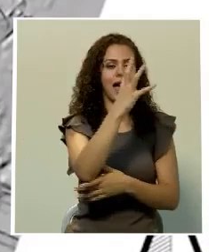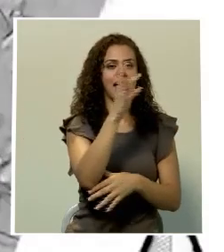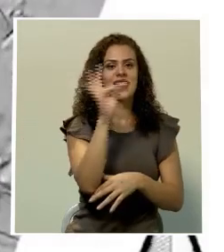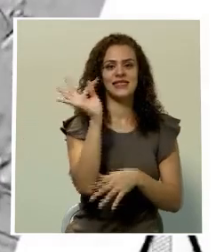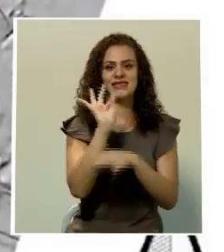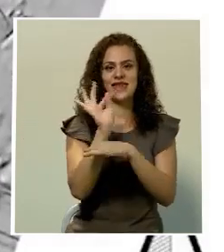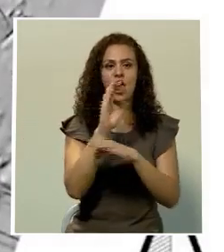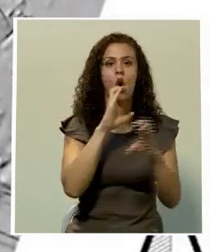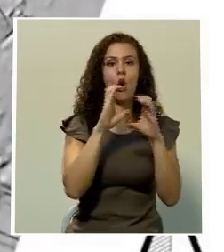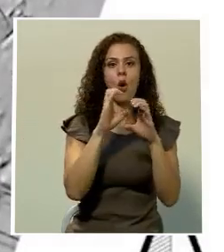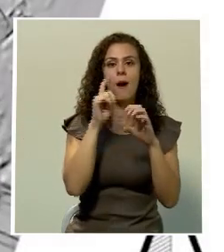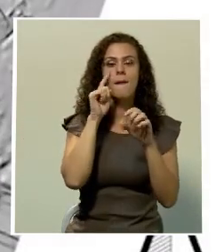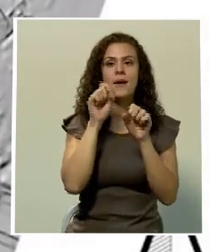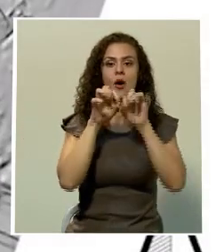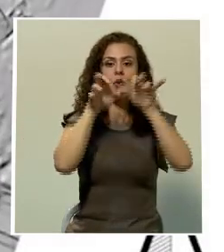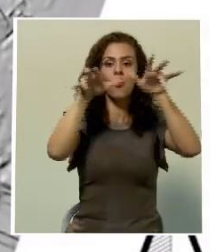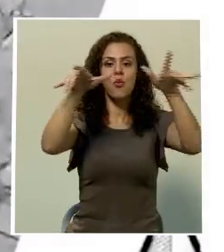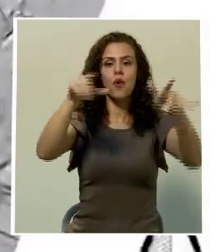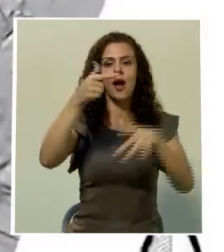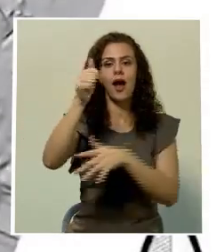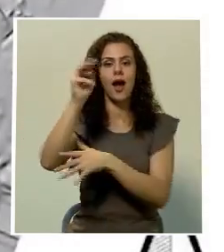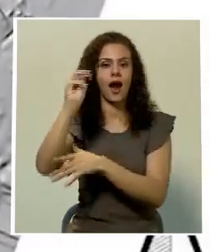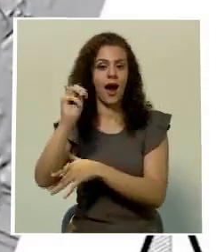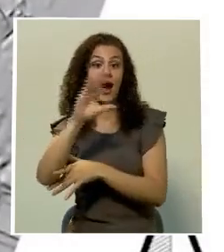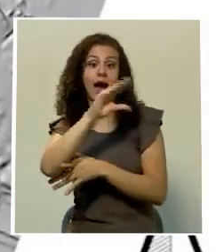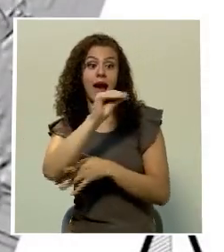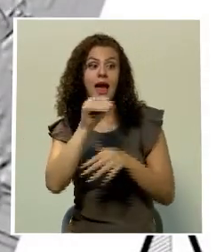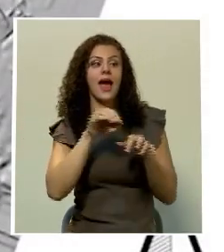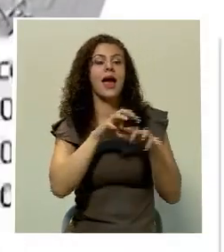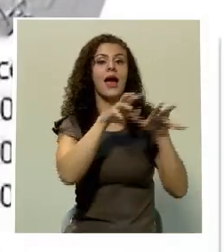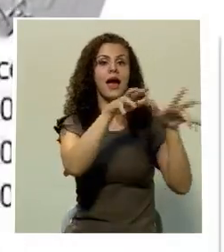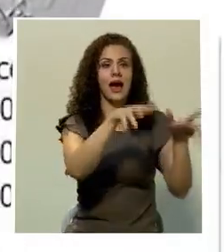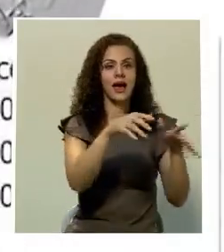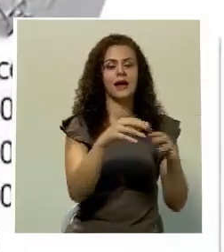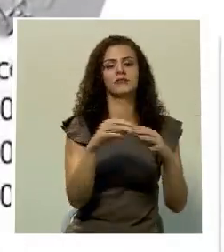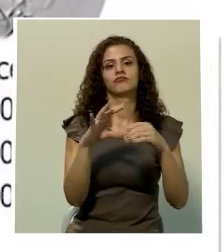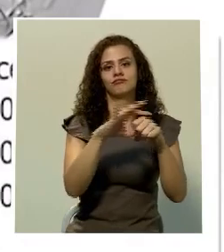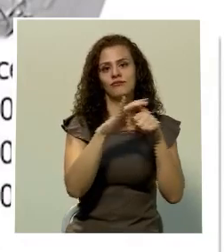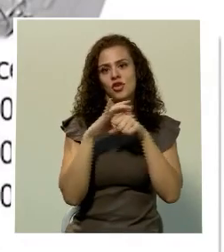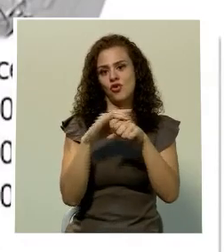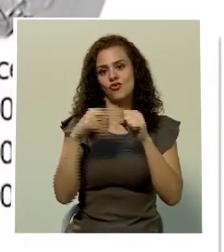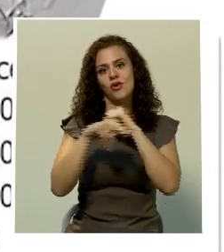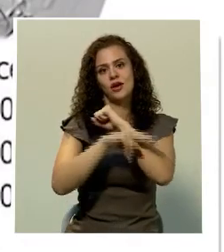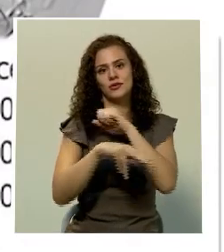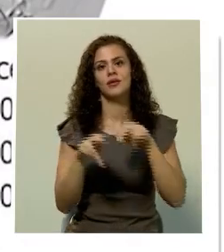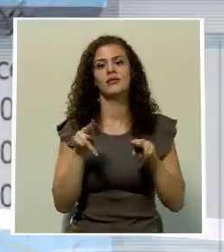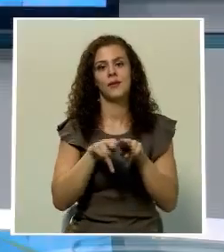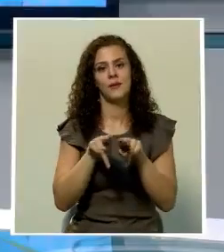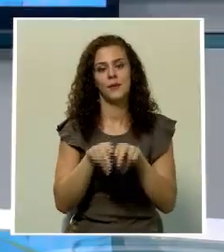que emiten señal para el gran área metropolitana y gran parte del territorio nacional.